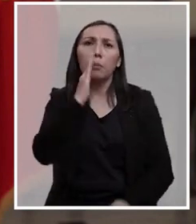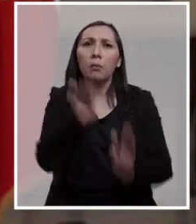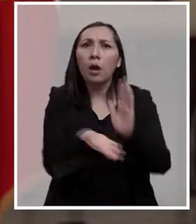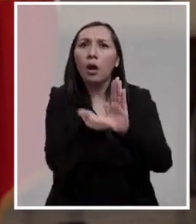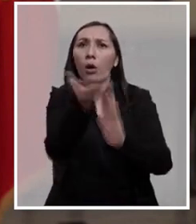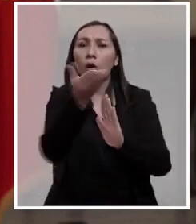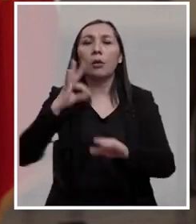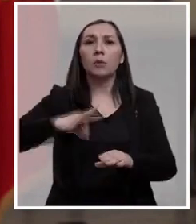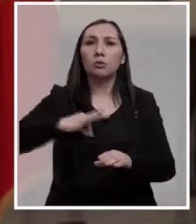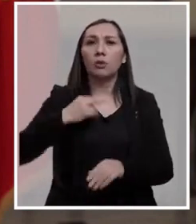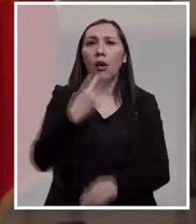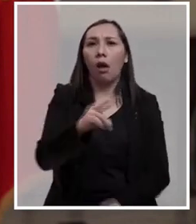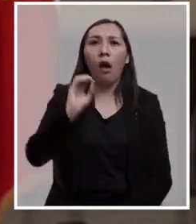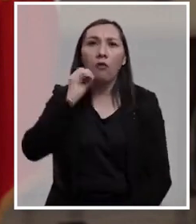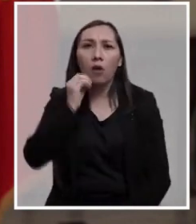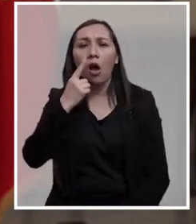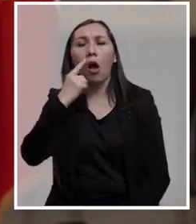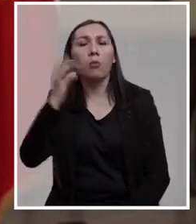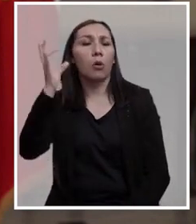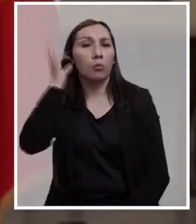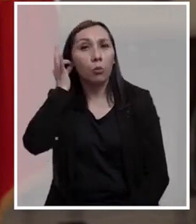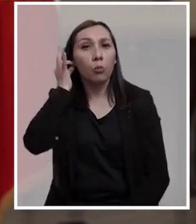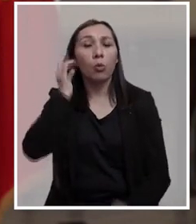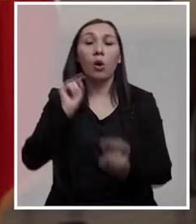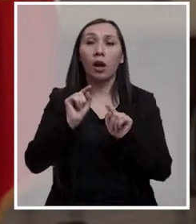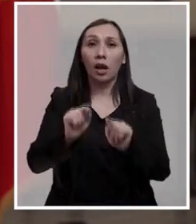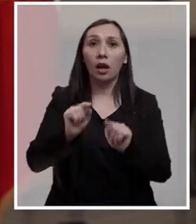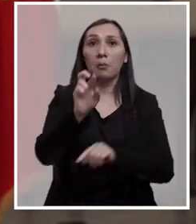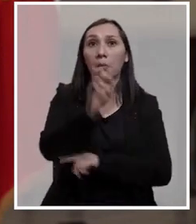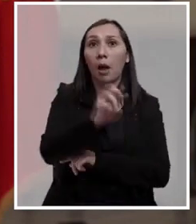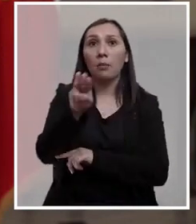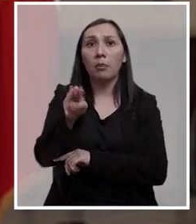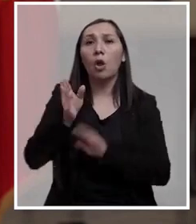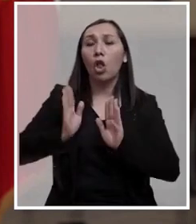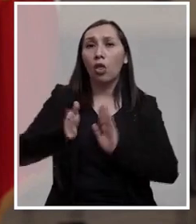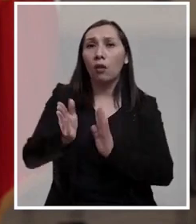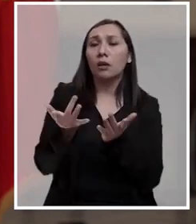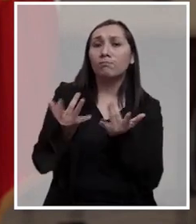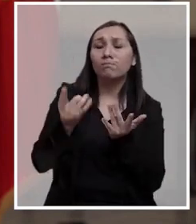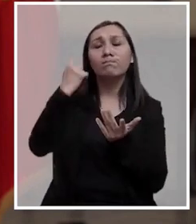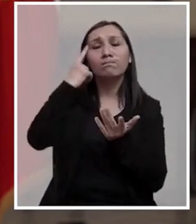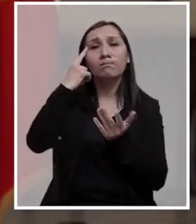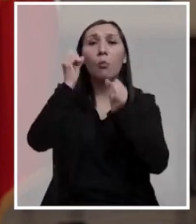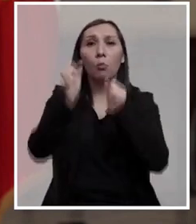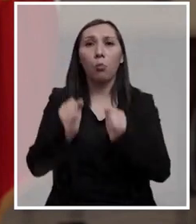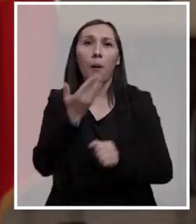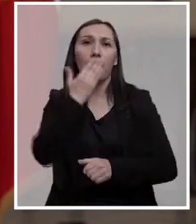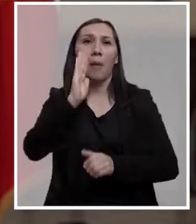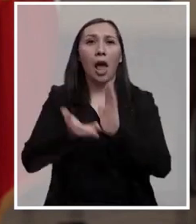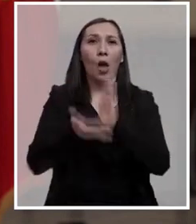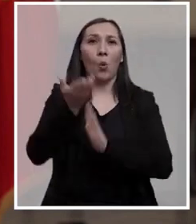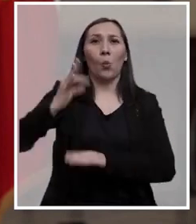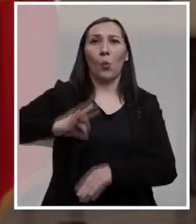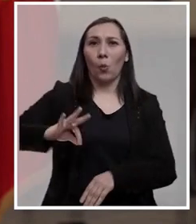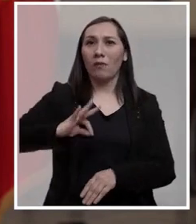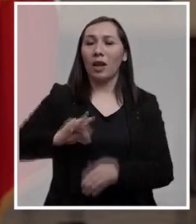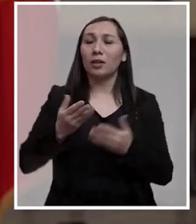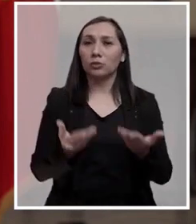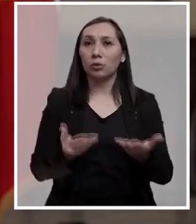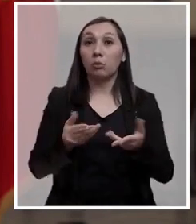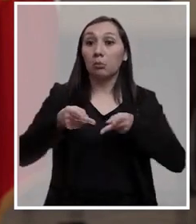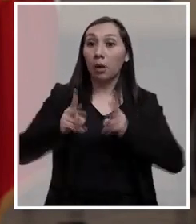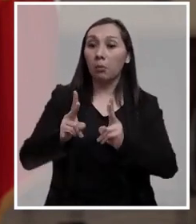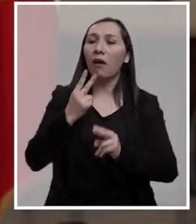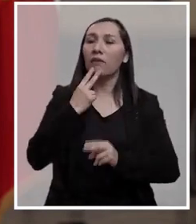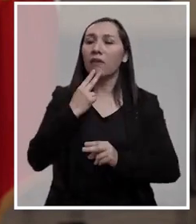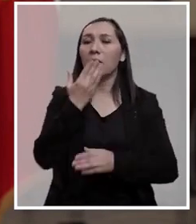las pensiones a tus abuelos abuelas a tus padres que a una albergan la esperanza de poder tener una mejor jubilación una